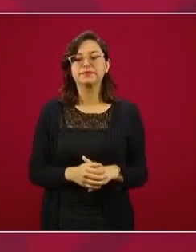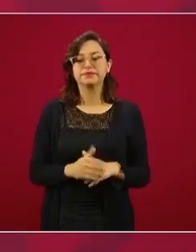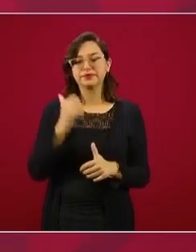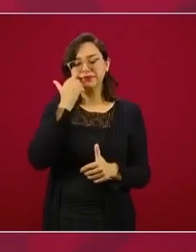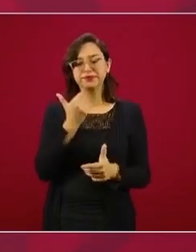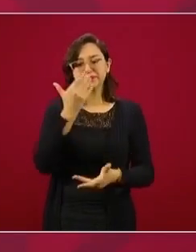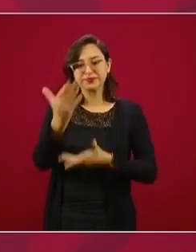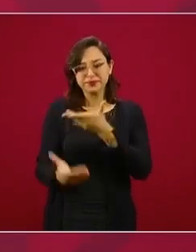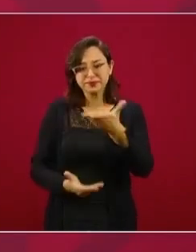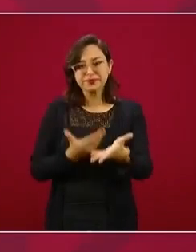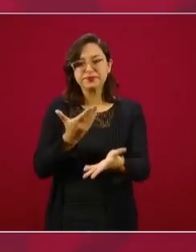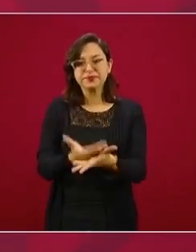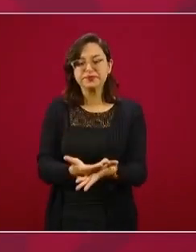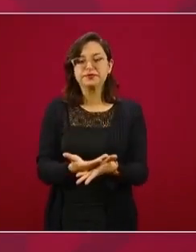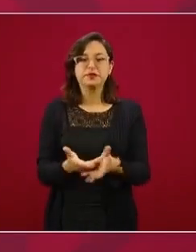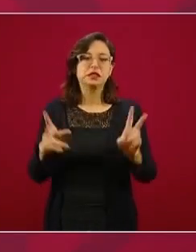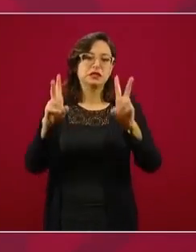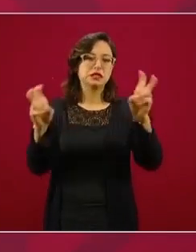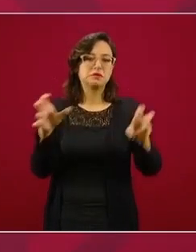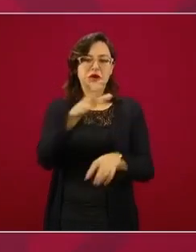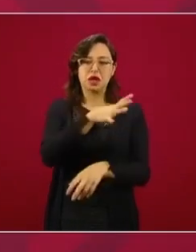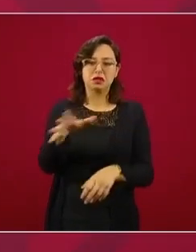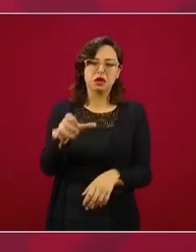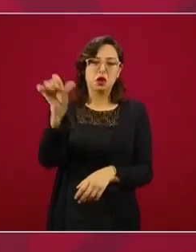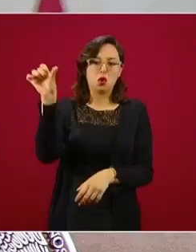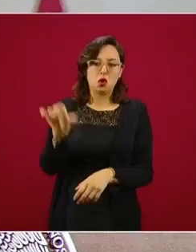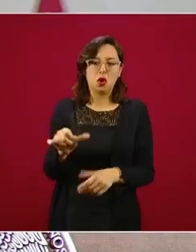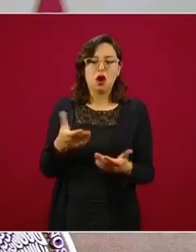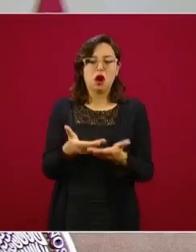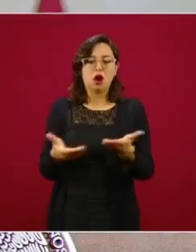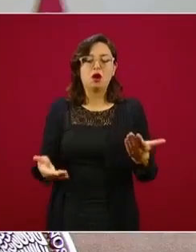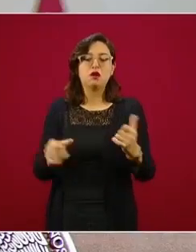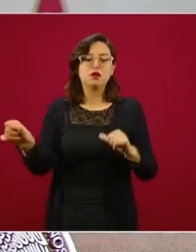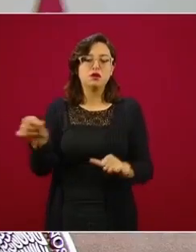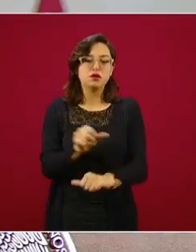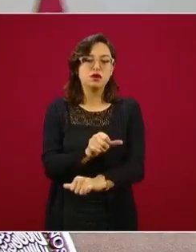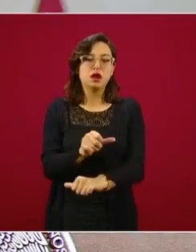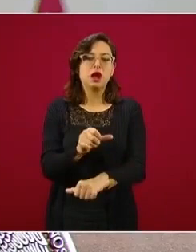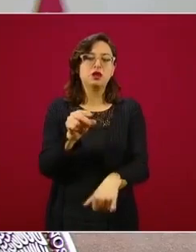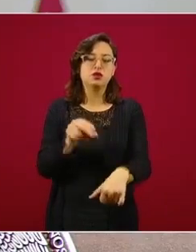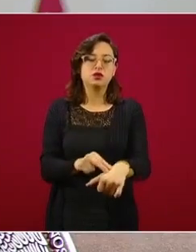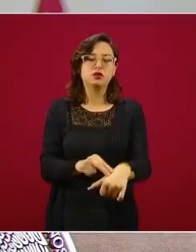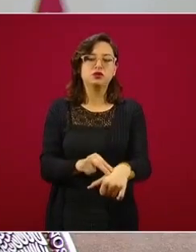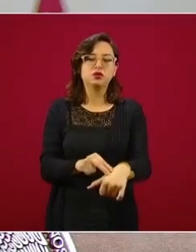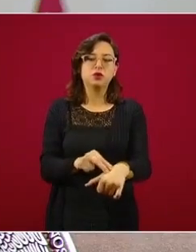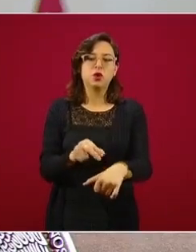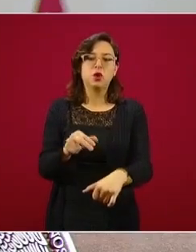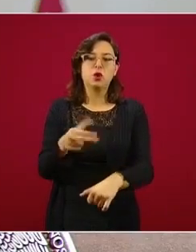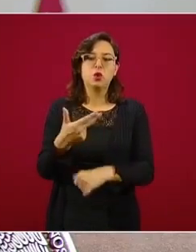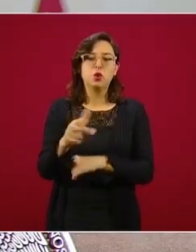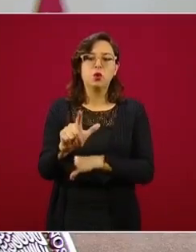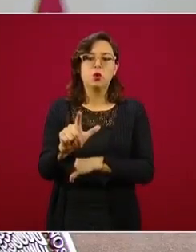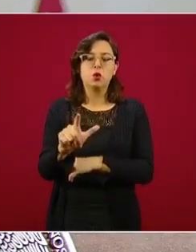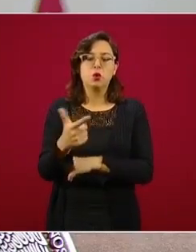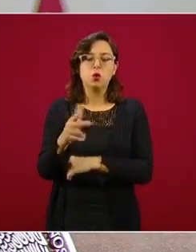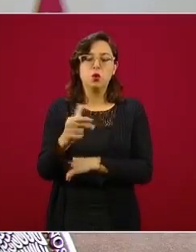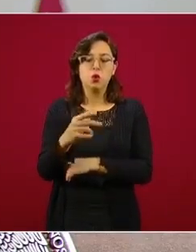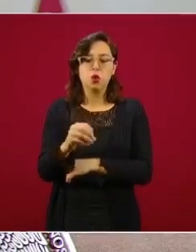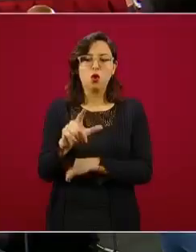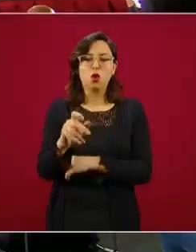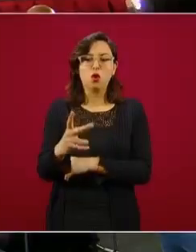presentar como marco general, y le pido al doctor Hugo López-Gatell que inicie con el